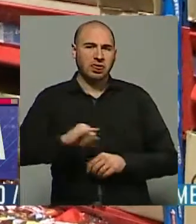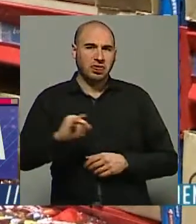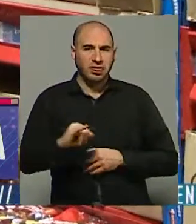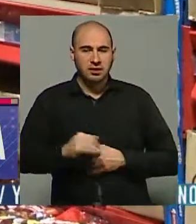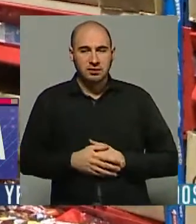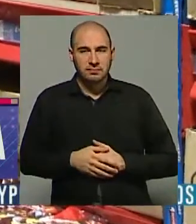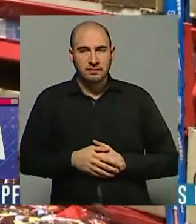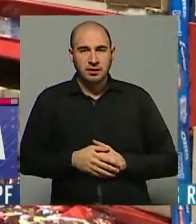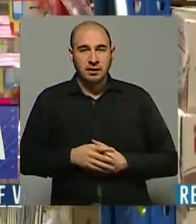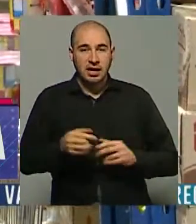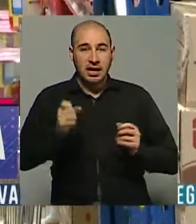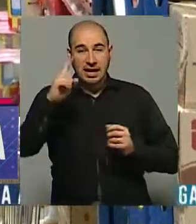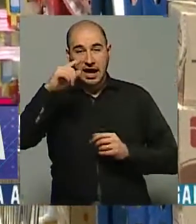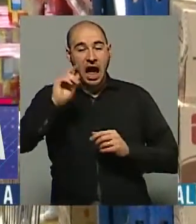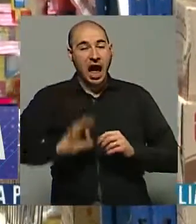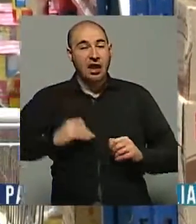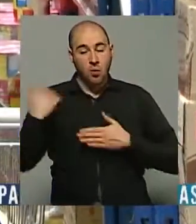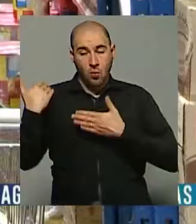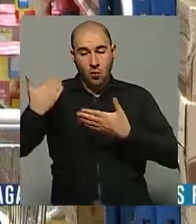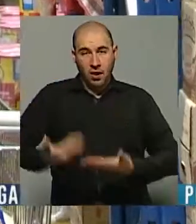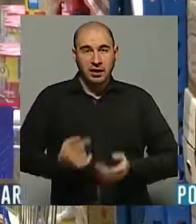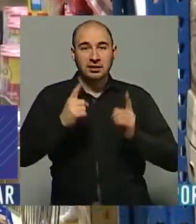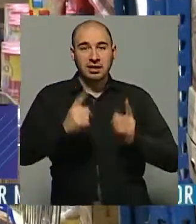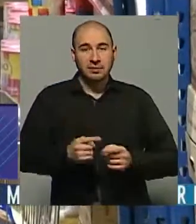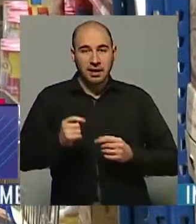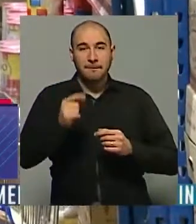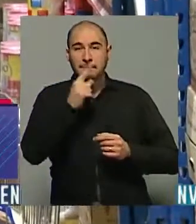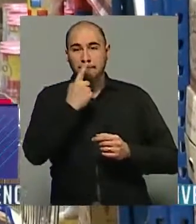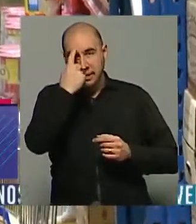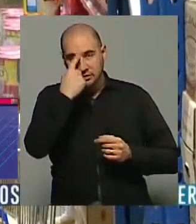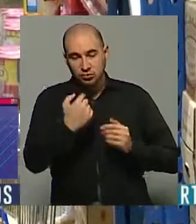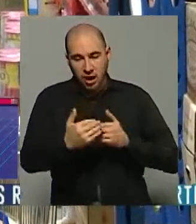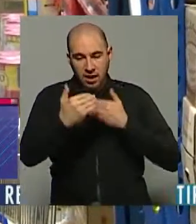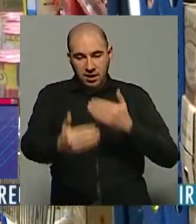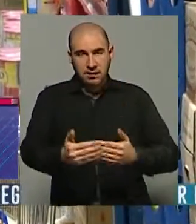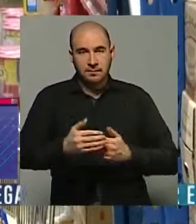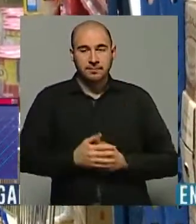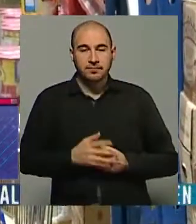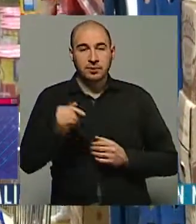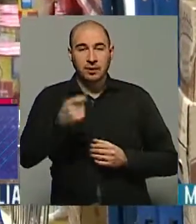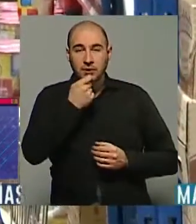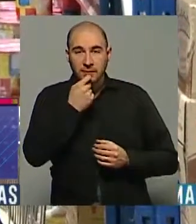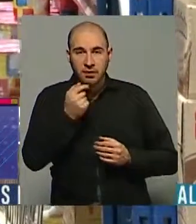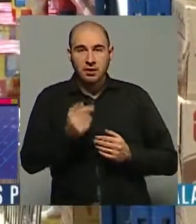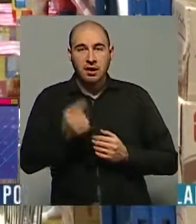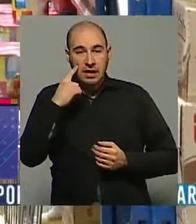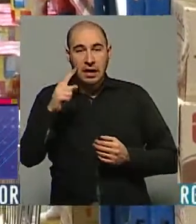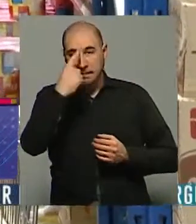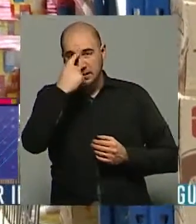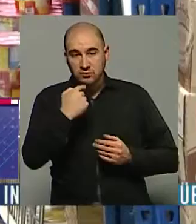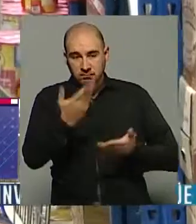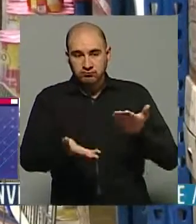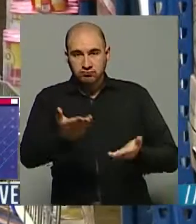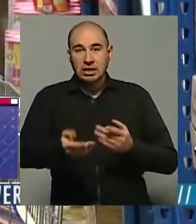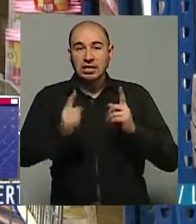negativos, tanto a nivel interanual como a nivel intermensual. Es decir, que desde ese punto de vista, si uno viene siguiendo el mes a mes,